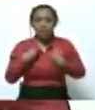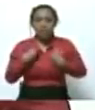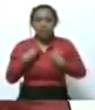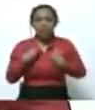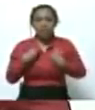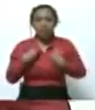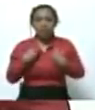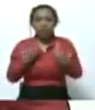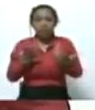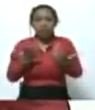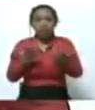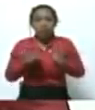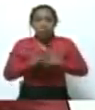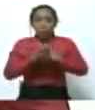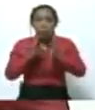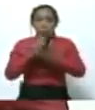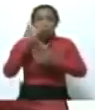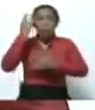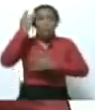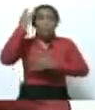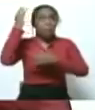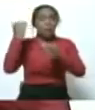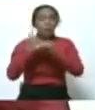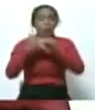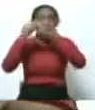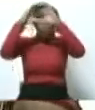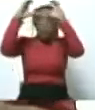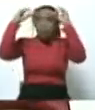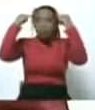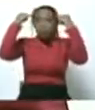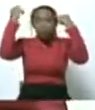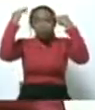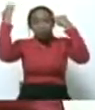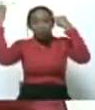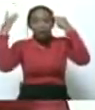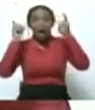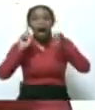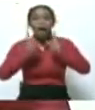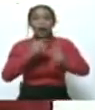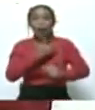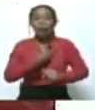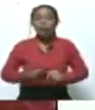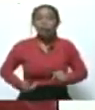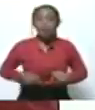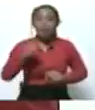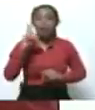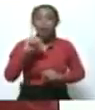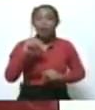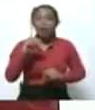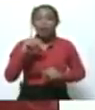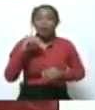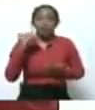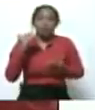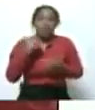en mundo imaginario, ¿no? Aquí nosotros sabemos de eso. Aquí hay presidentes que son de Narnia,